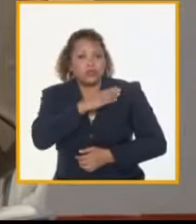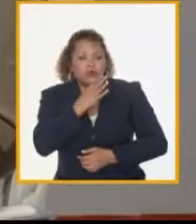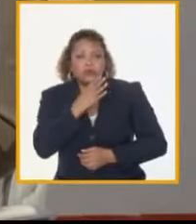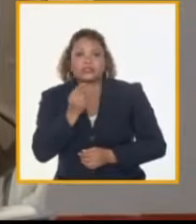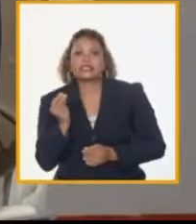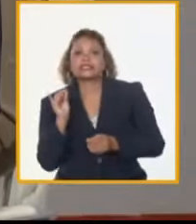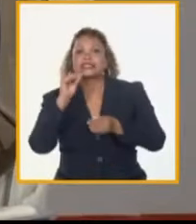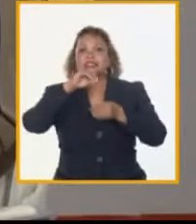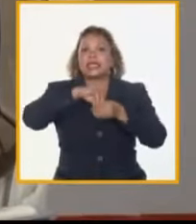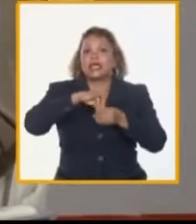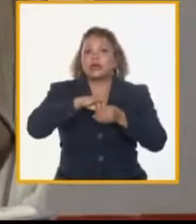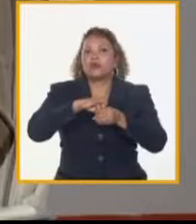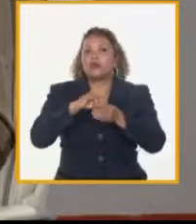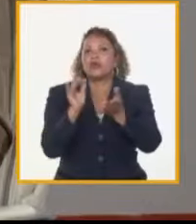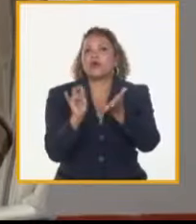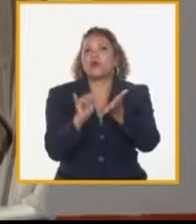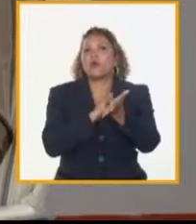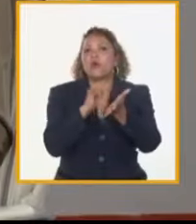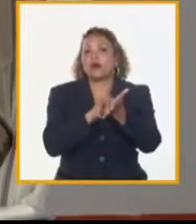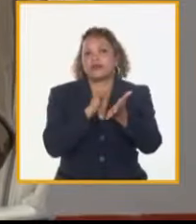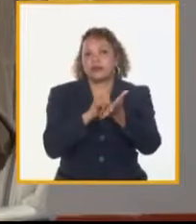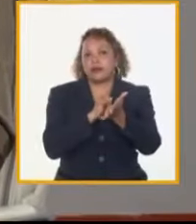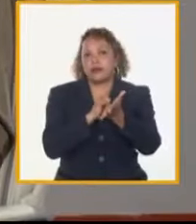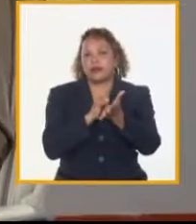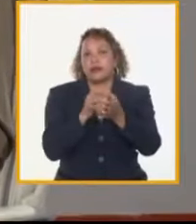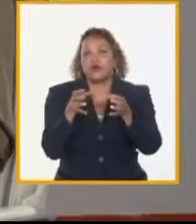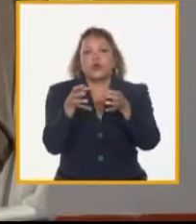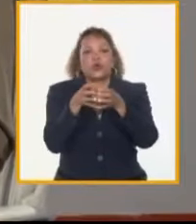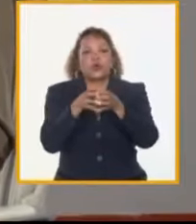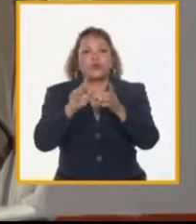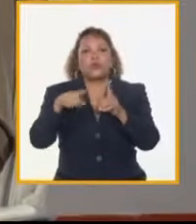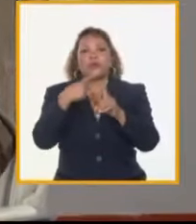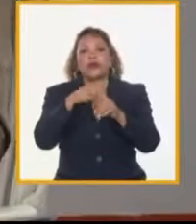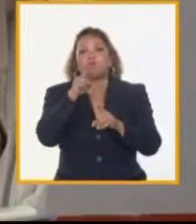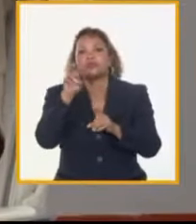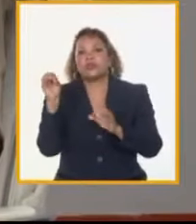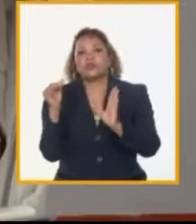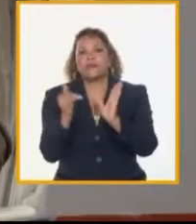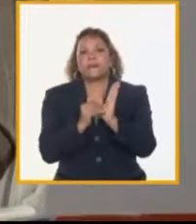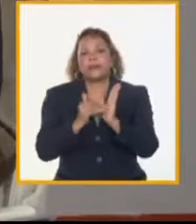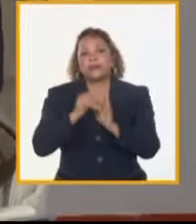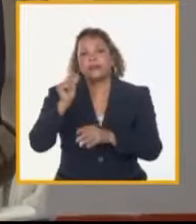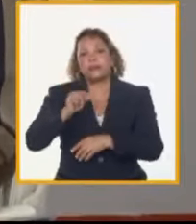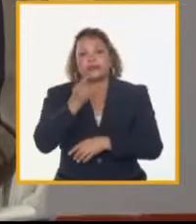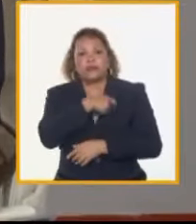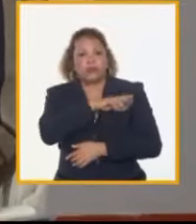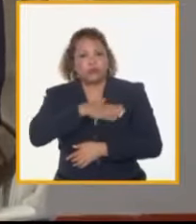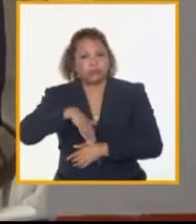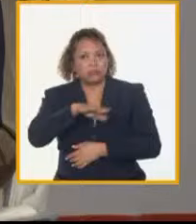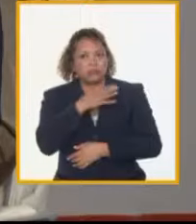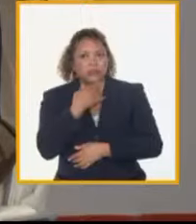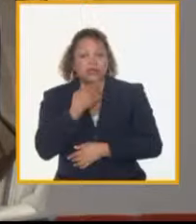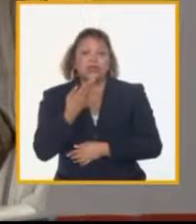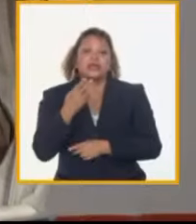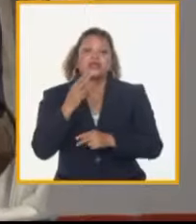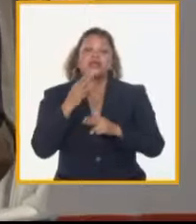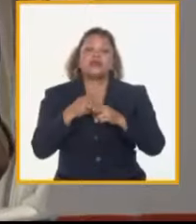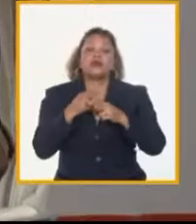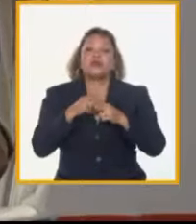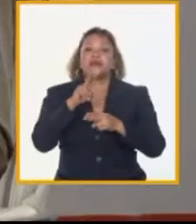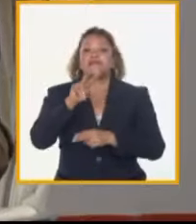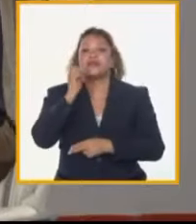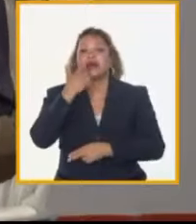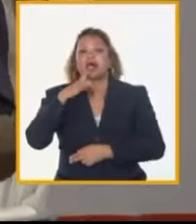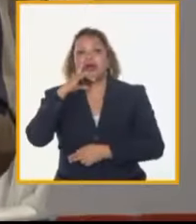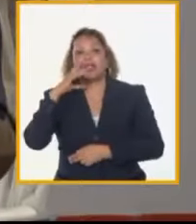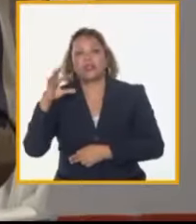que se atienden estos elementos. Estamos hablando de, por ejemplo, un grupo de más de 200,000 suscriptores, que es el grupo de la APK Viajando. Ahí usted